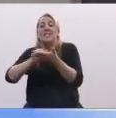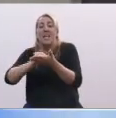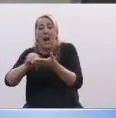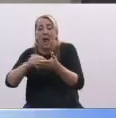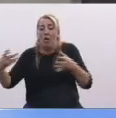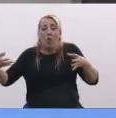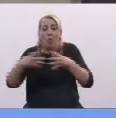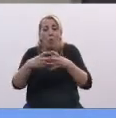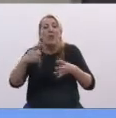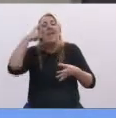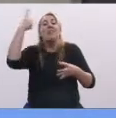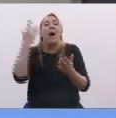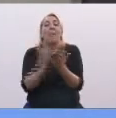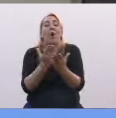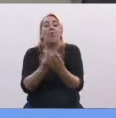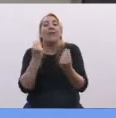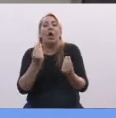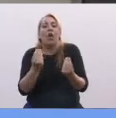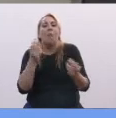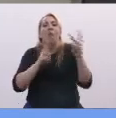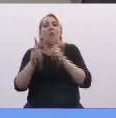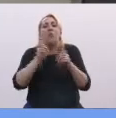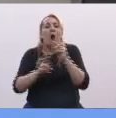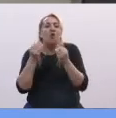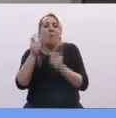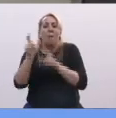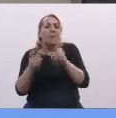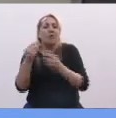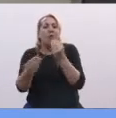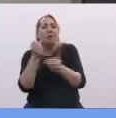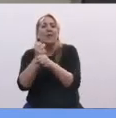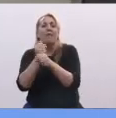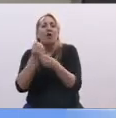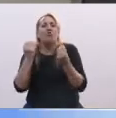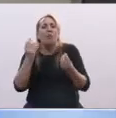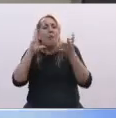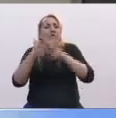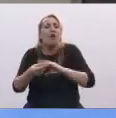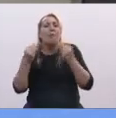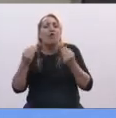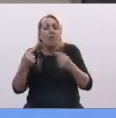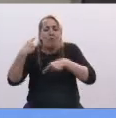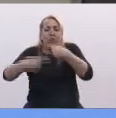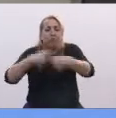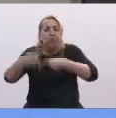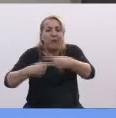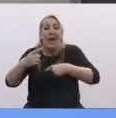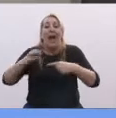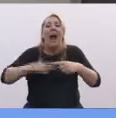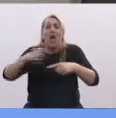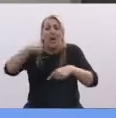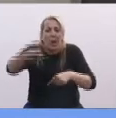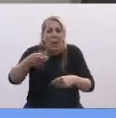trabajando. Y la idea y la propuesta nuestra es cómo generar trabajo. Cómo generar trabajo. Cómo entrar en un círculo virtuoso que el año que viene paguen más